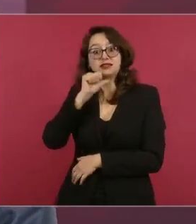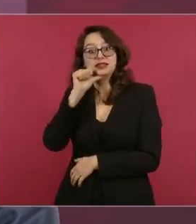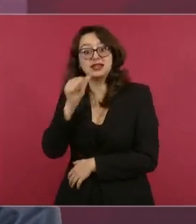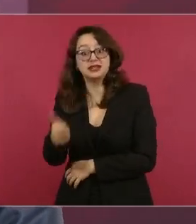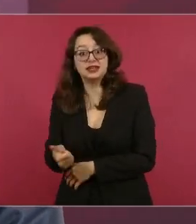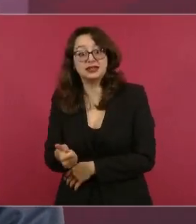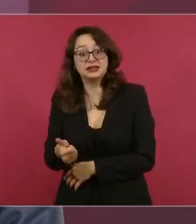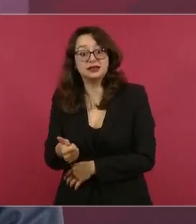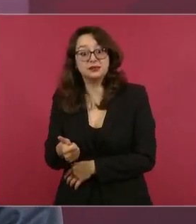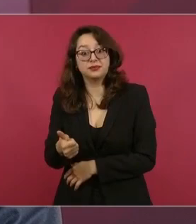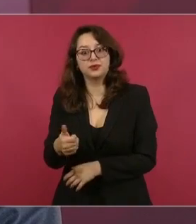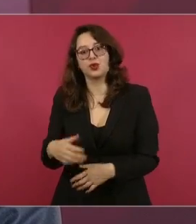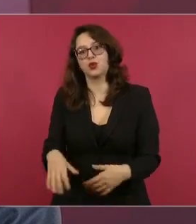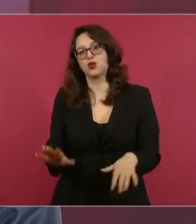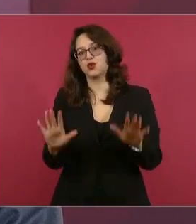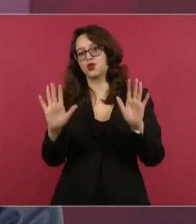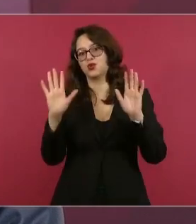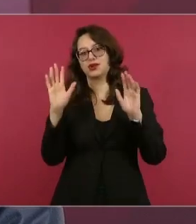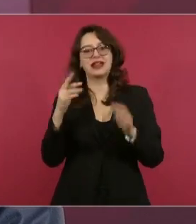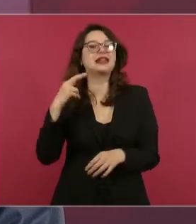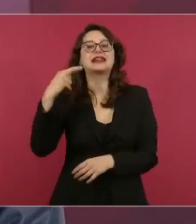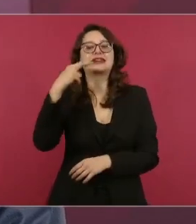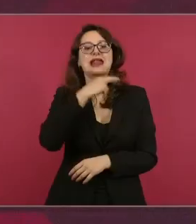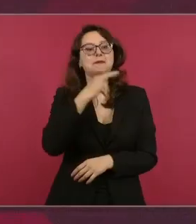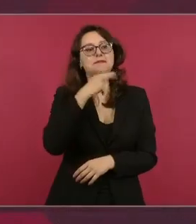mantendrían el silencio sobre nosotros,